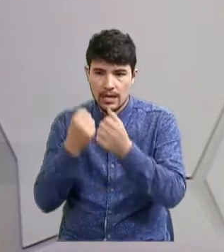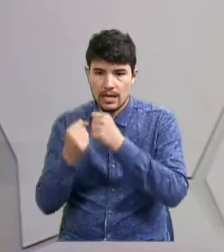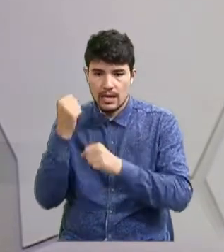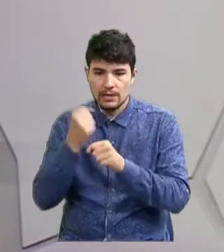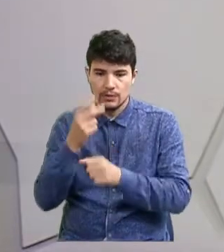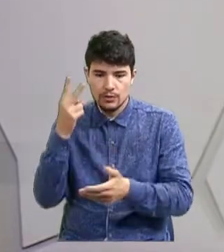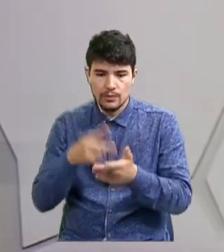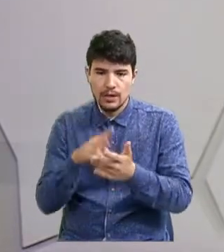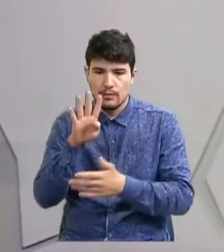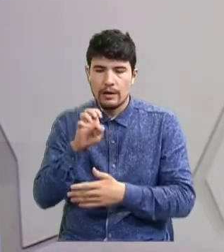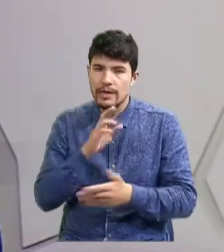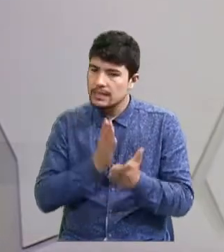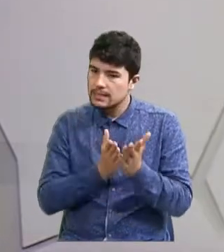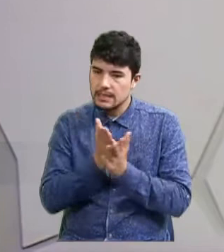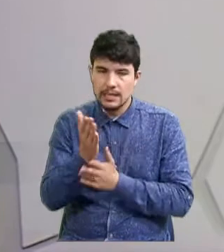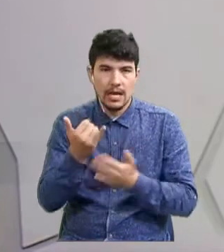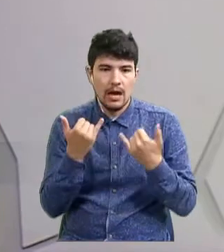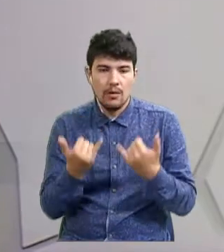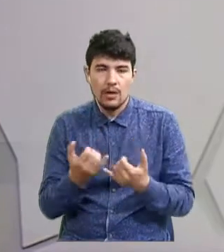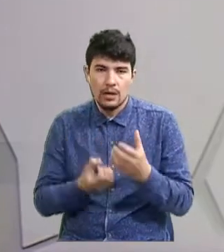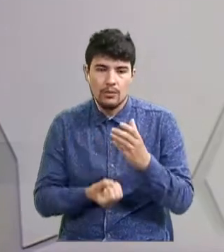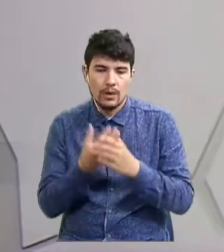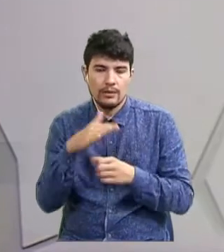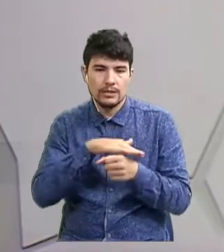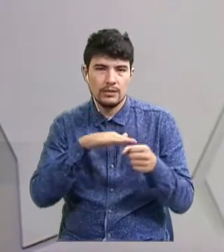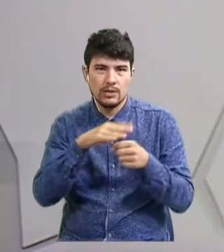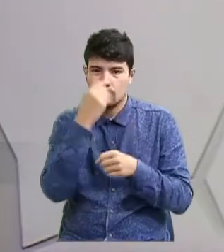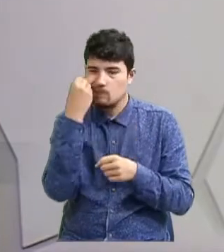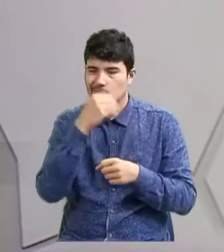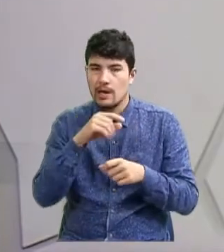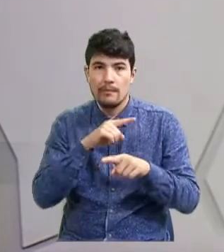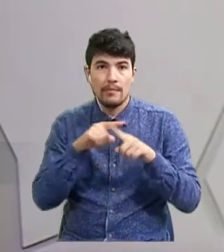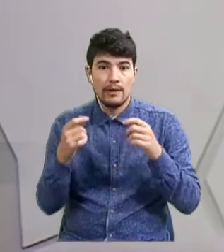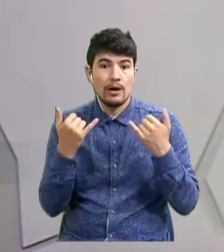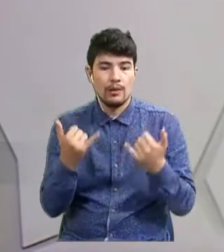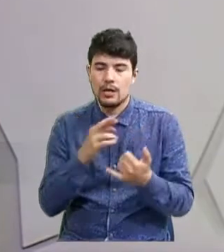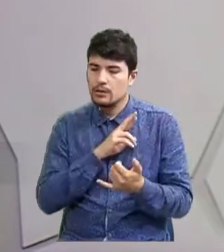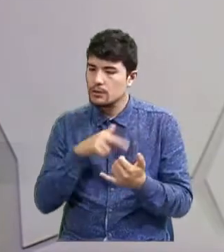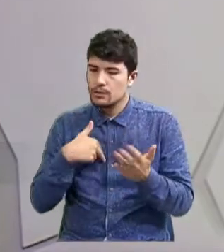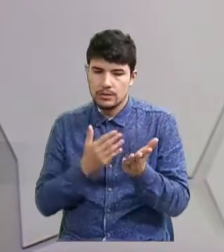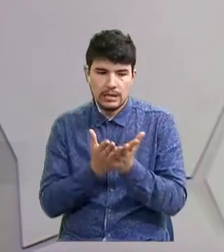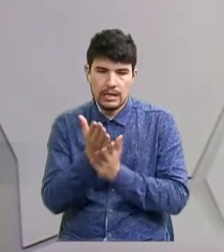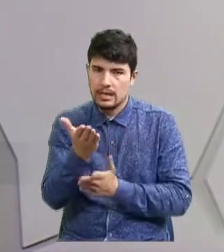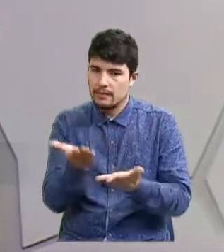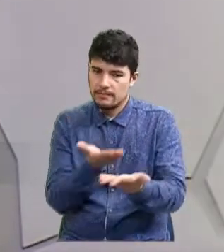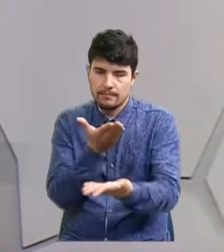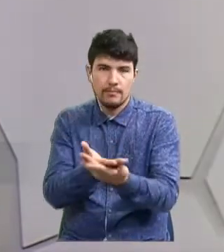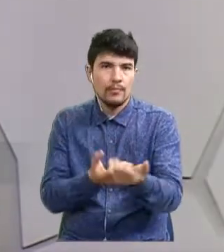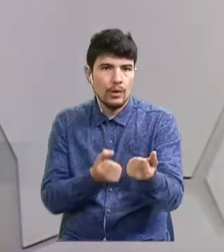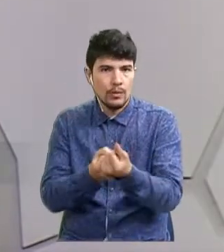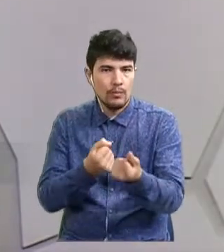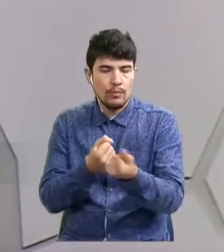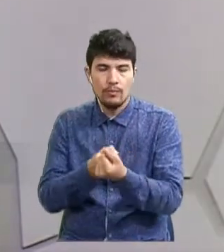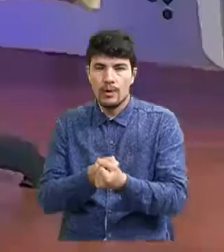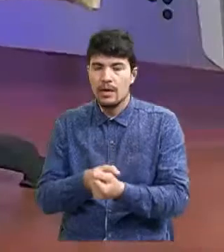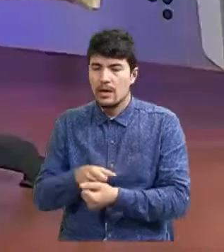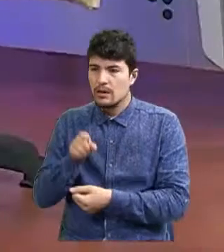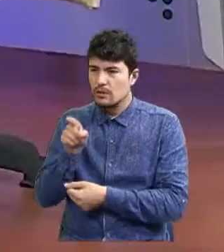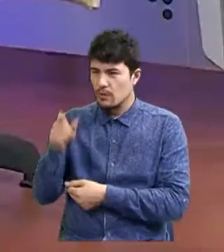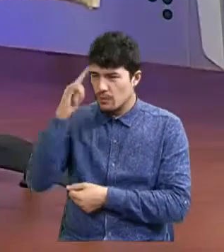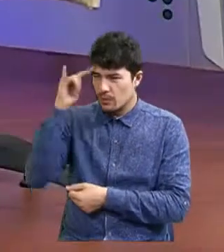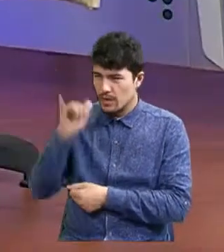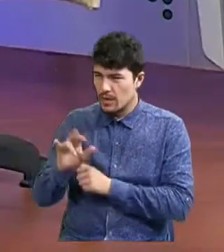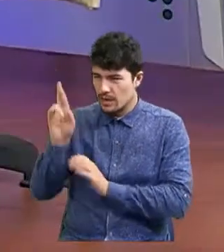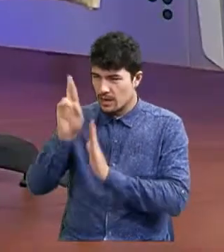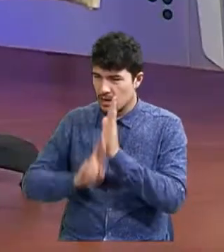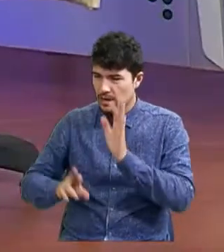2009, ahorita se revive por la situación de la corrupción, etcétera, pero vamos a seguir insistentes en esta propuesta. ¿Usted cree que